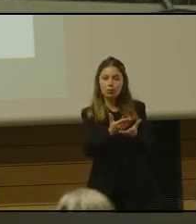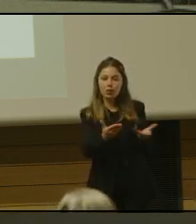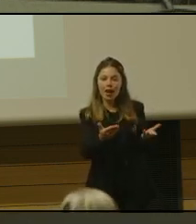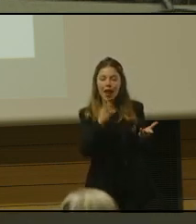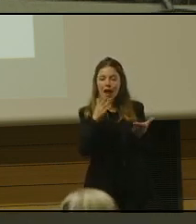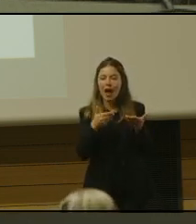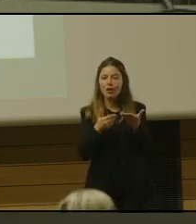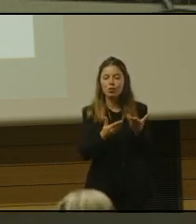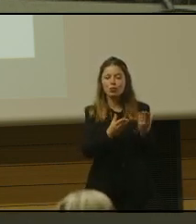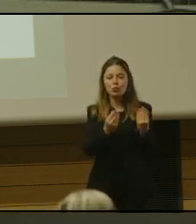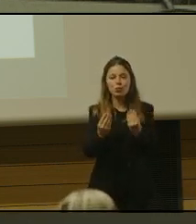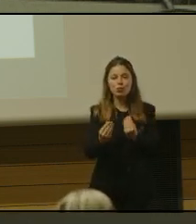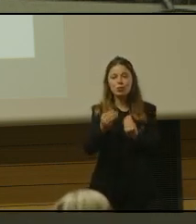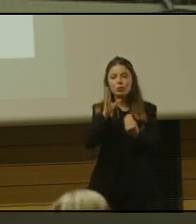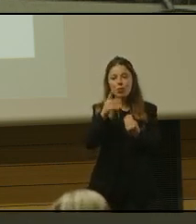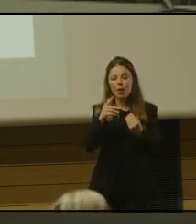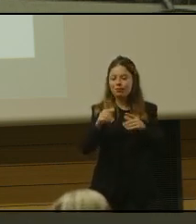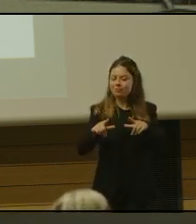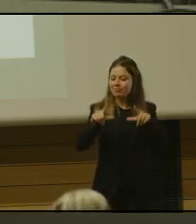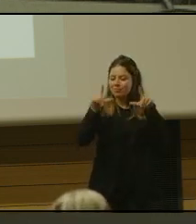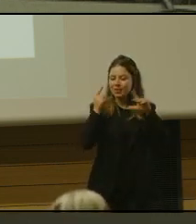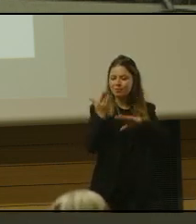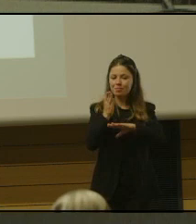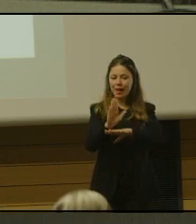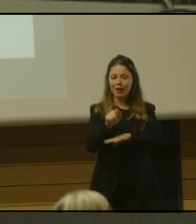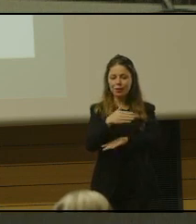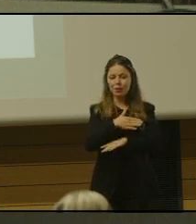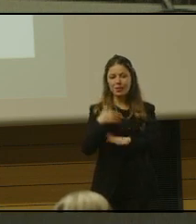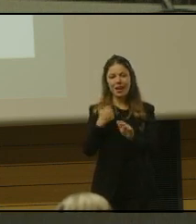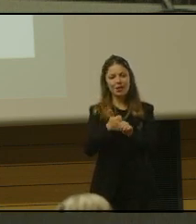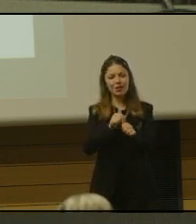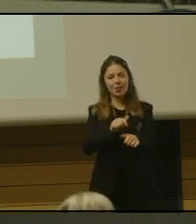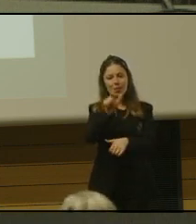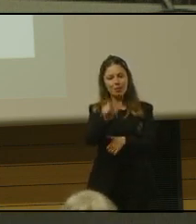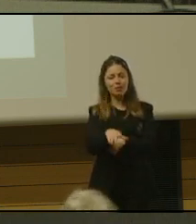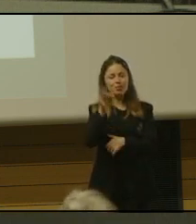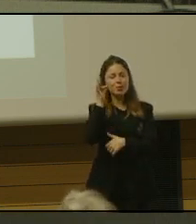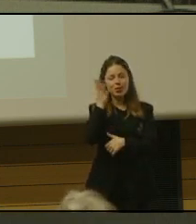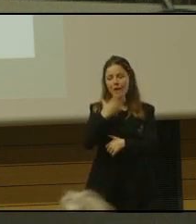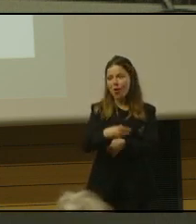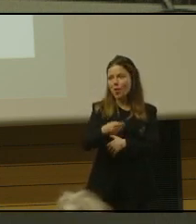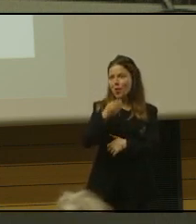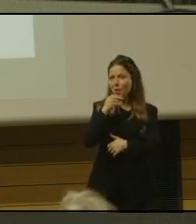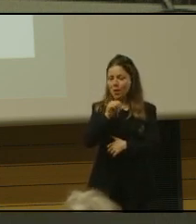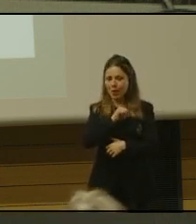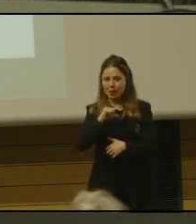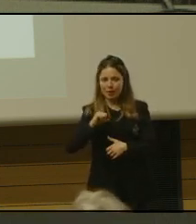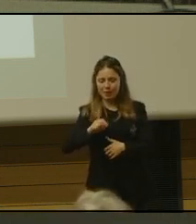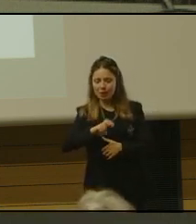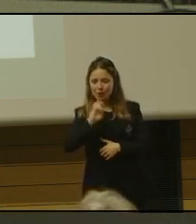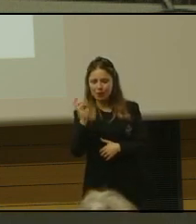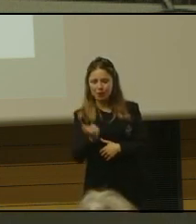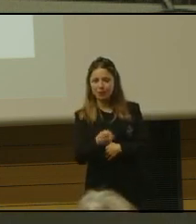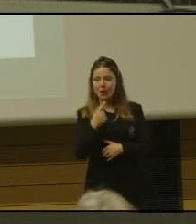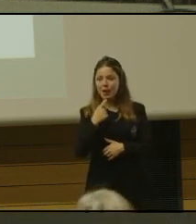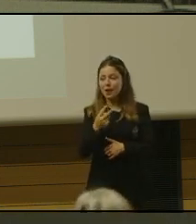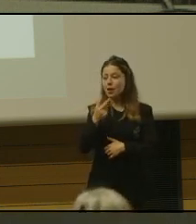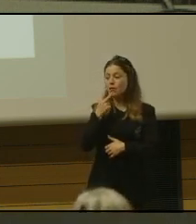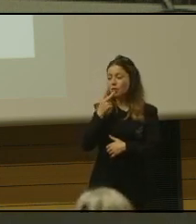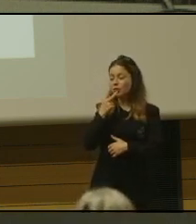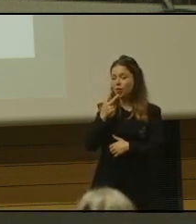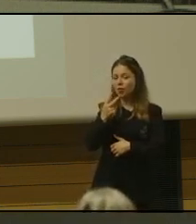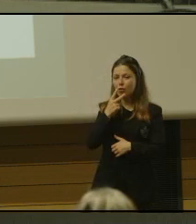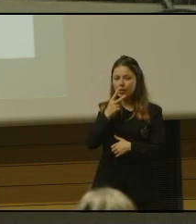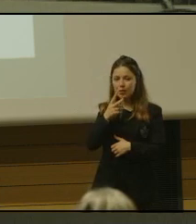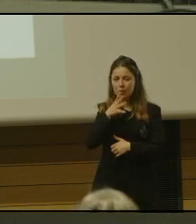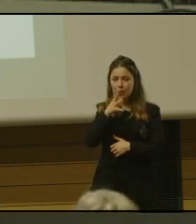están diciendo que una imagen que tú quieres copiar de una persona monísima, independiente y todo lo que quieras, y que te dice que está fumando, realmente está